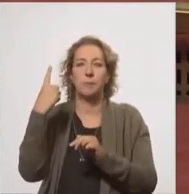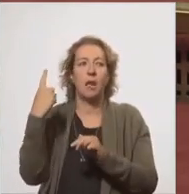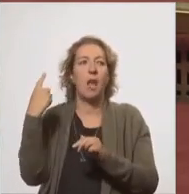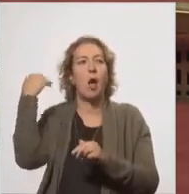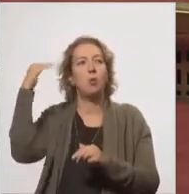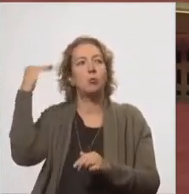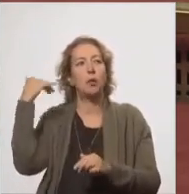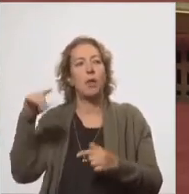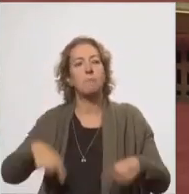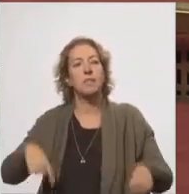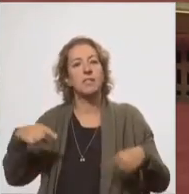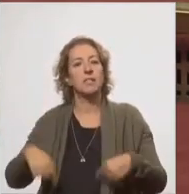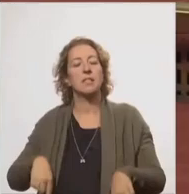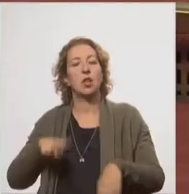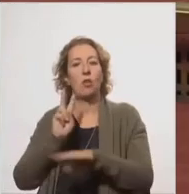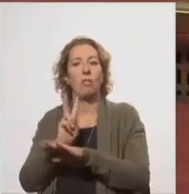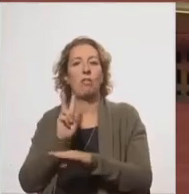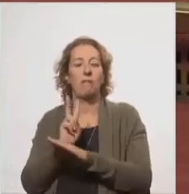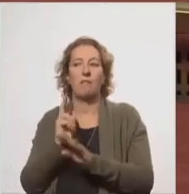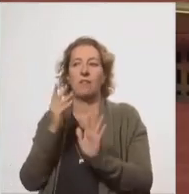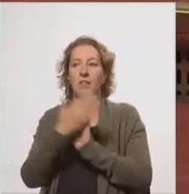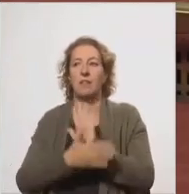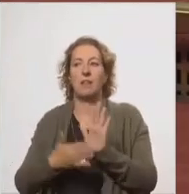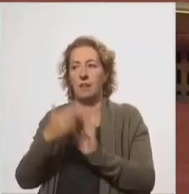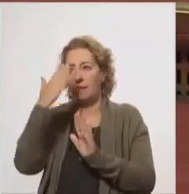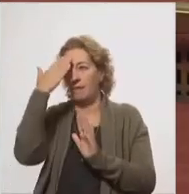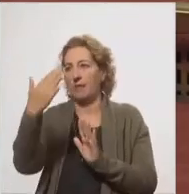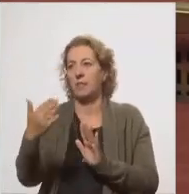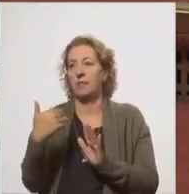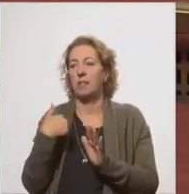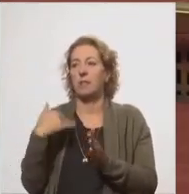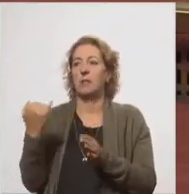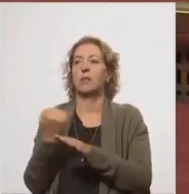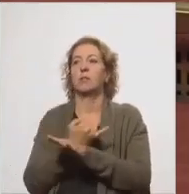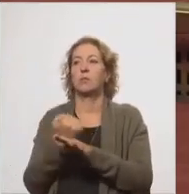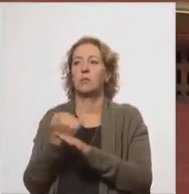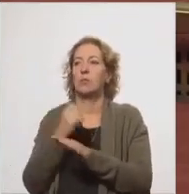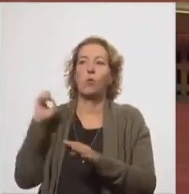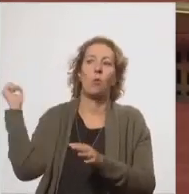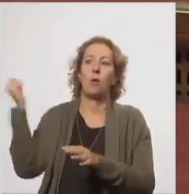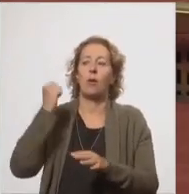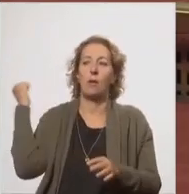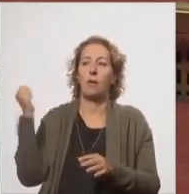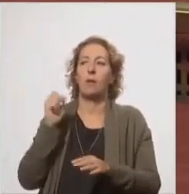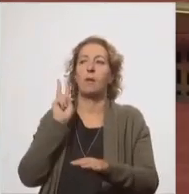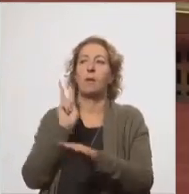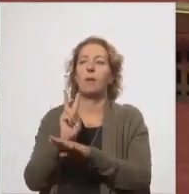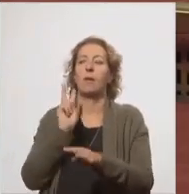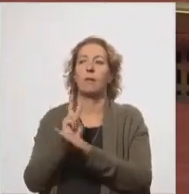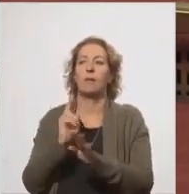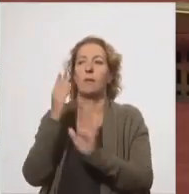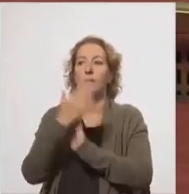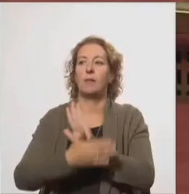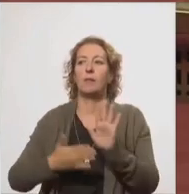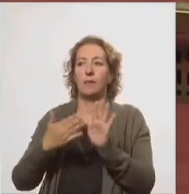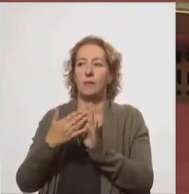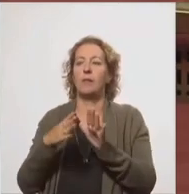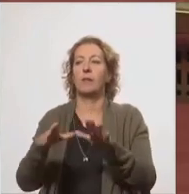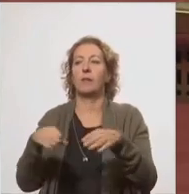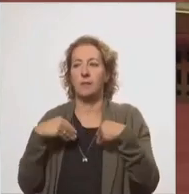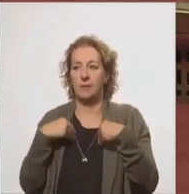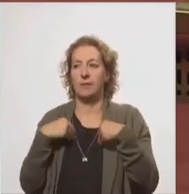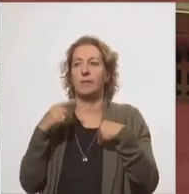Defensa Nacional, al frente de una institución clave en el Estado para la defensa de la soberanía nacional, y ya termino,